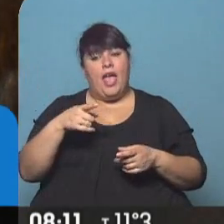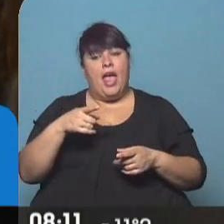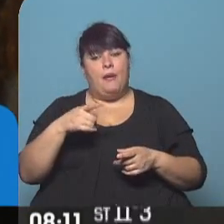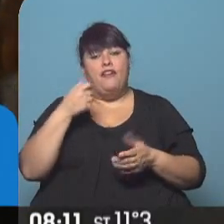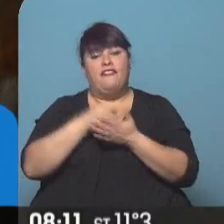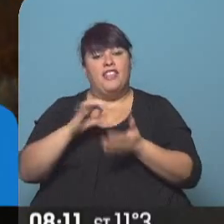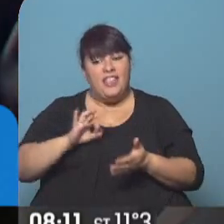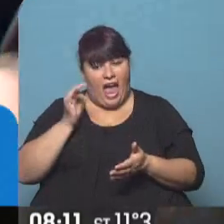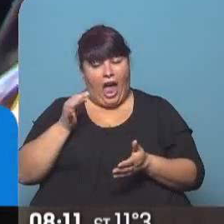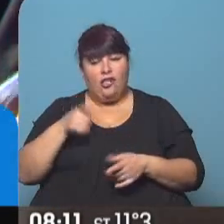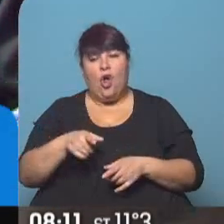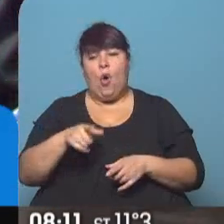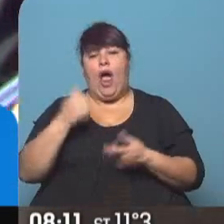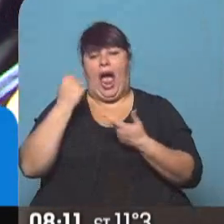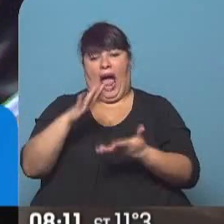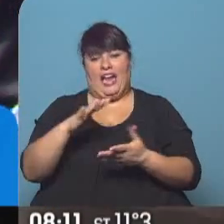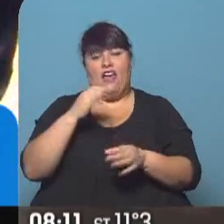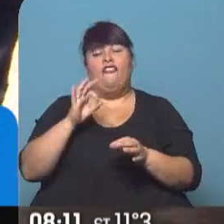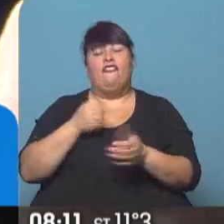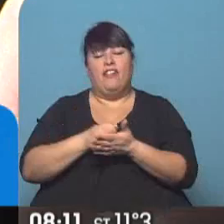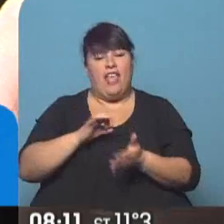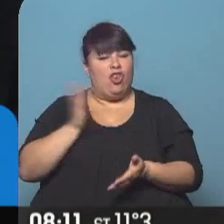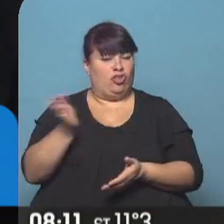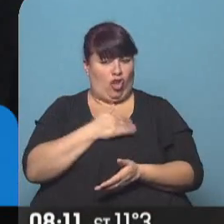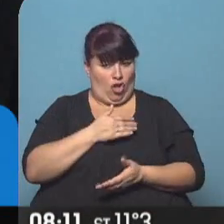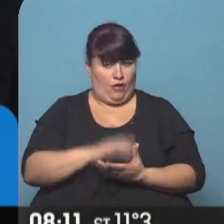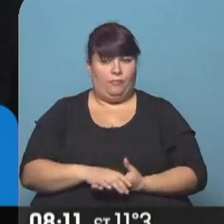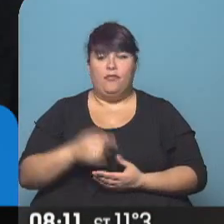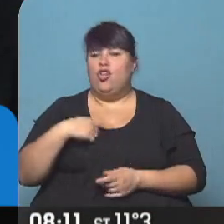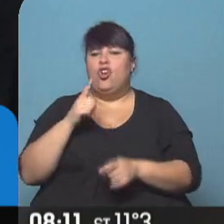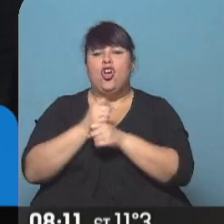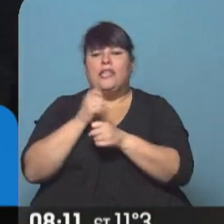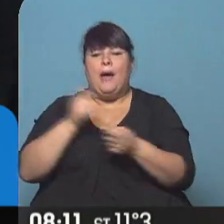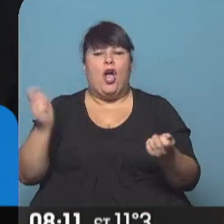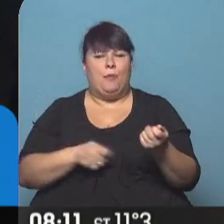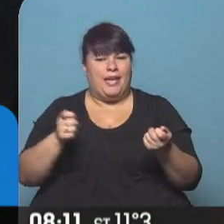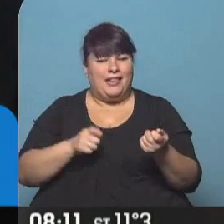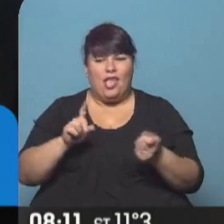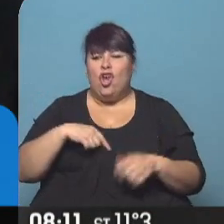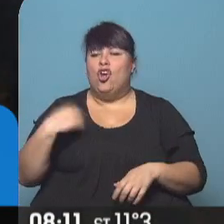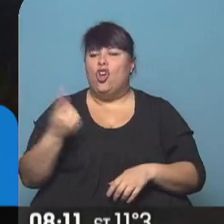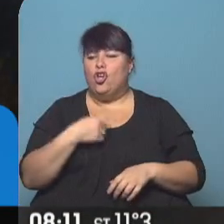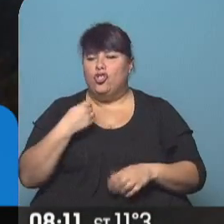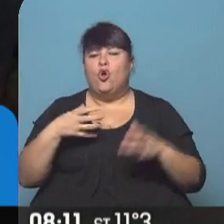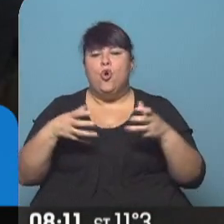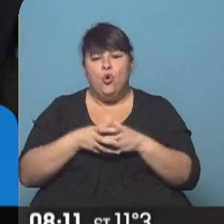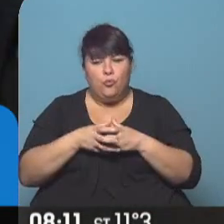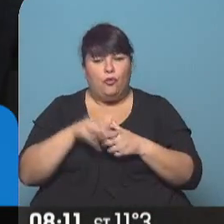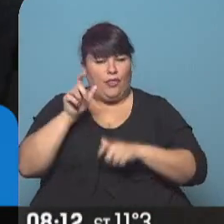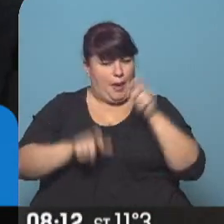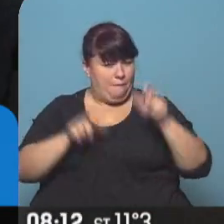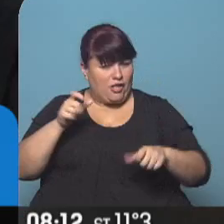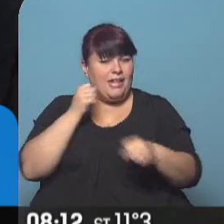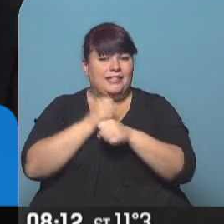fin de año, que sería el aguinaldo de fin de año, todos los programas. Nosotros no trabajamos de piqueteros, nosotros somos organizaciones populares